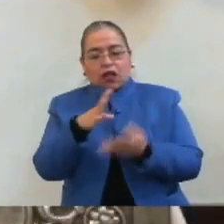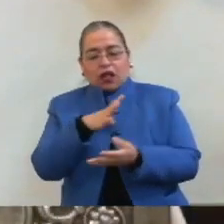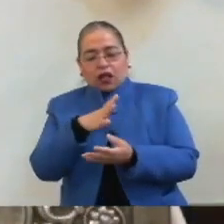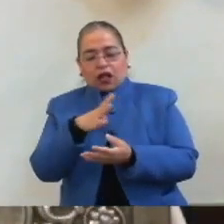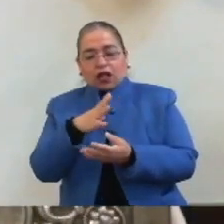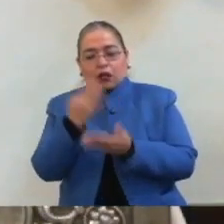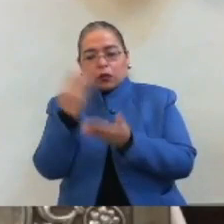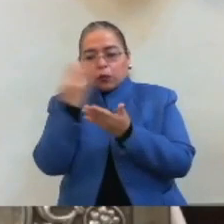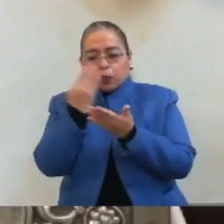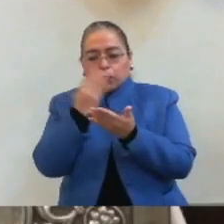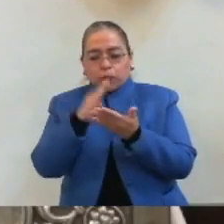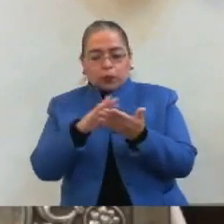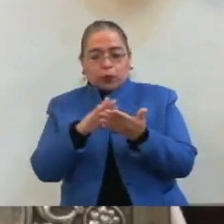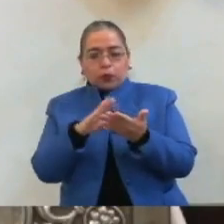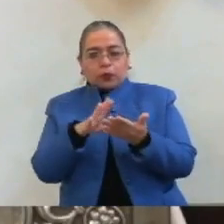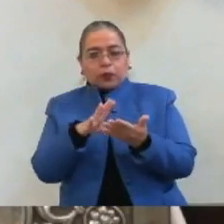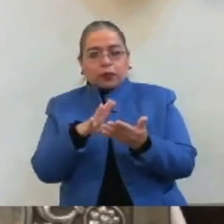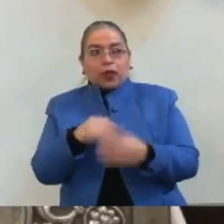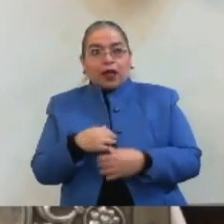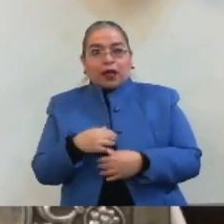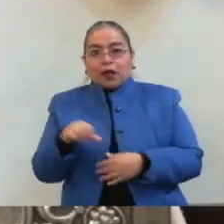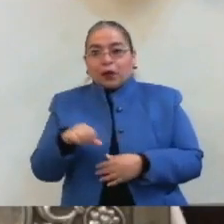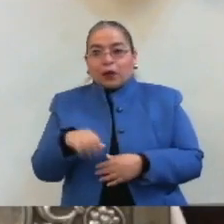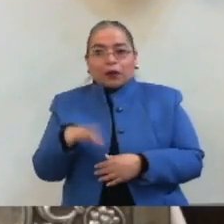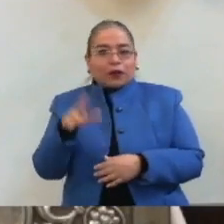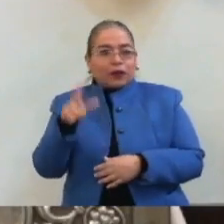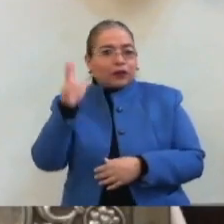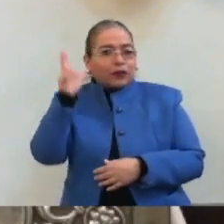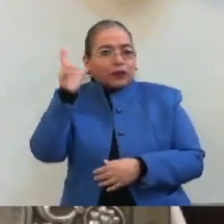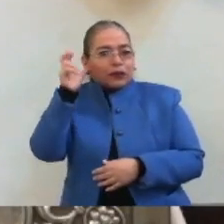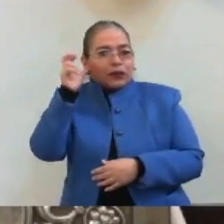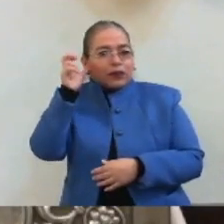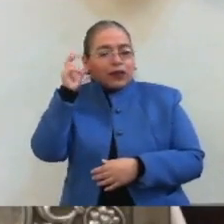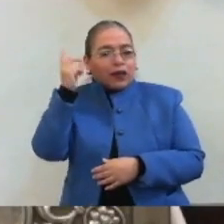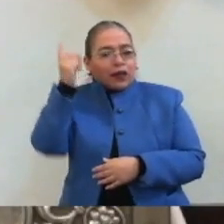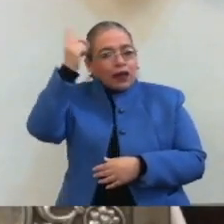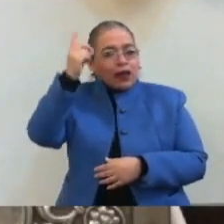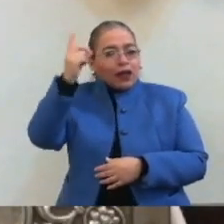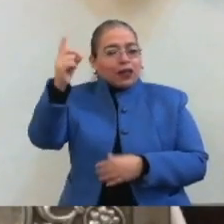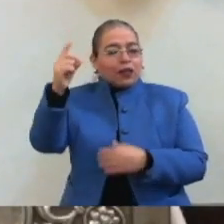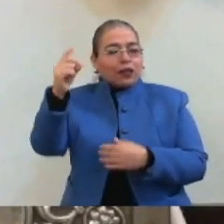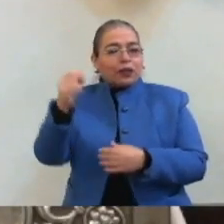alegría de oír a dios que nos habla